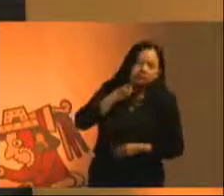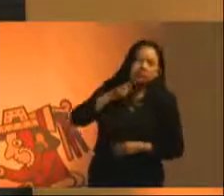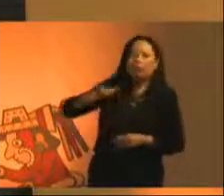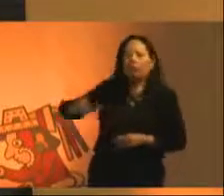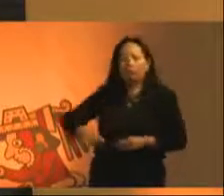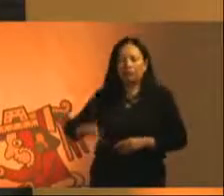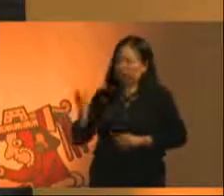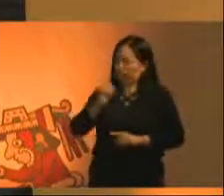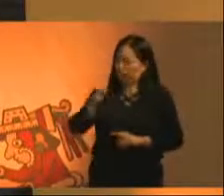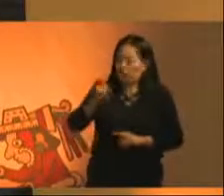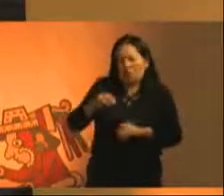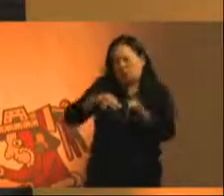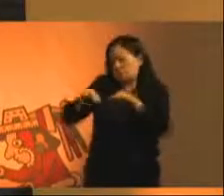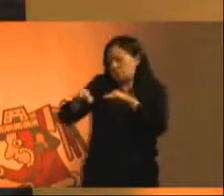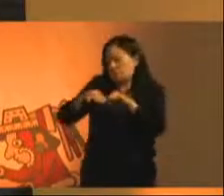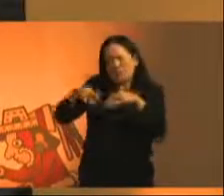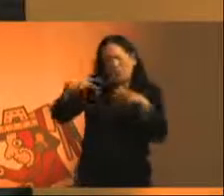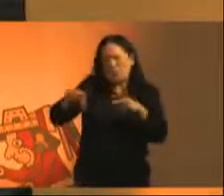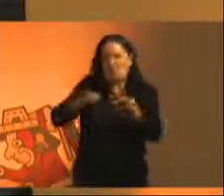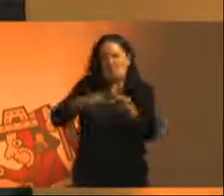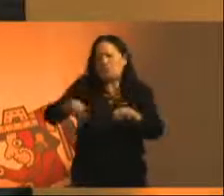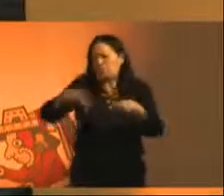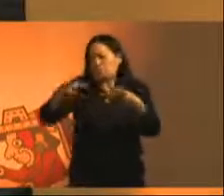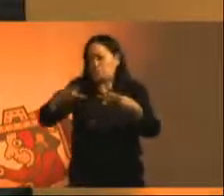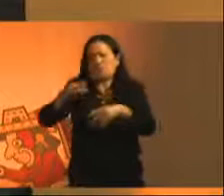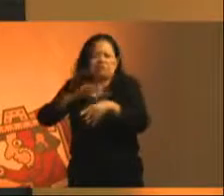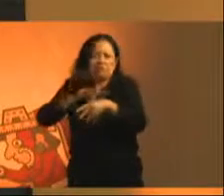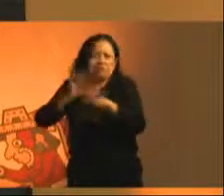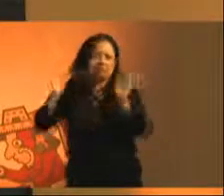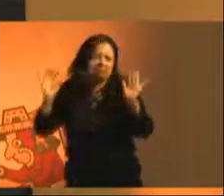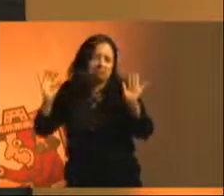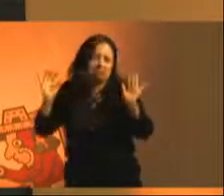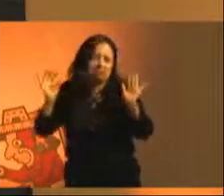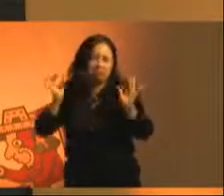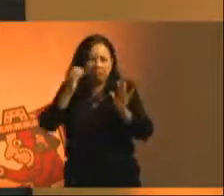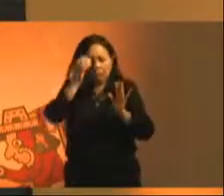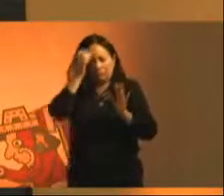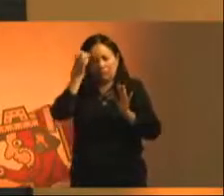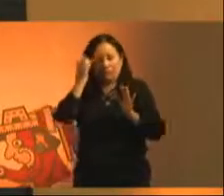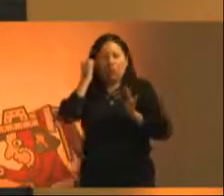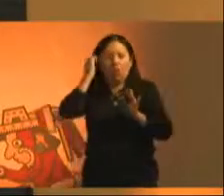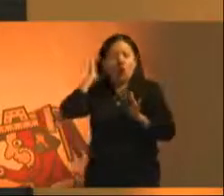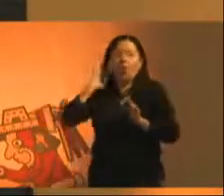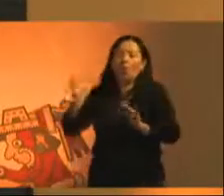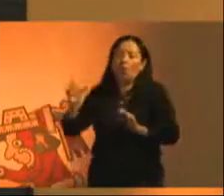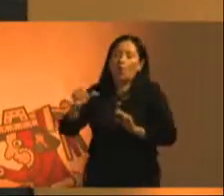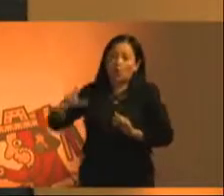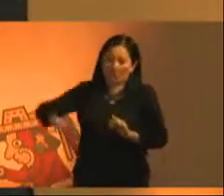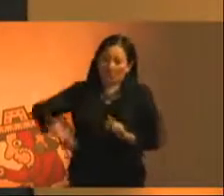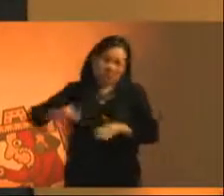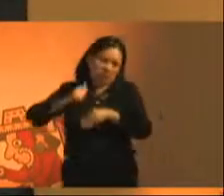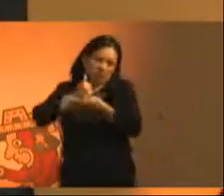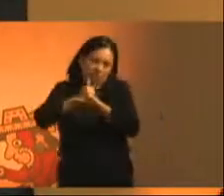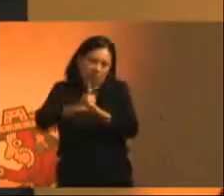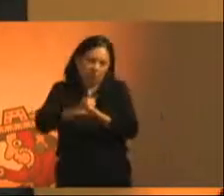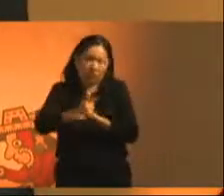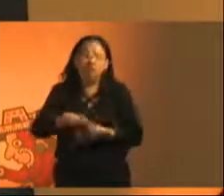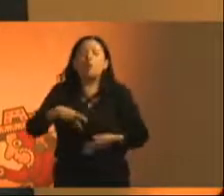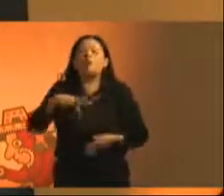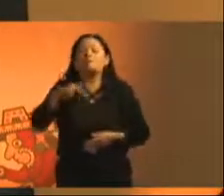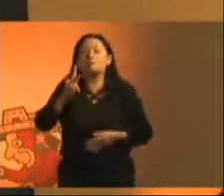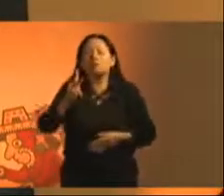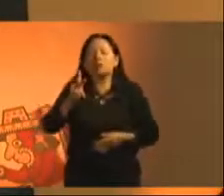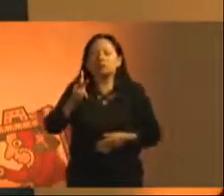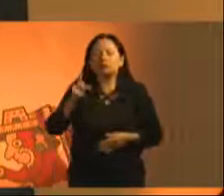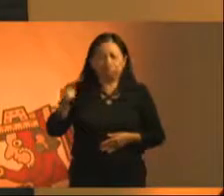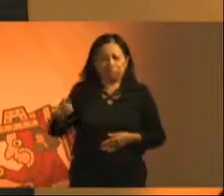no trabajaba en un rastro cuando tenía el favor en el breve tiempo que tuvo el favor del gobernador trabajo en un rastro pero esto era para él